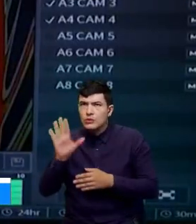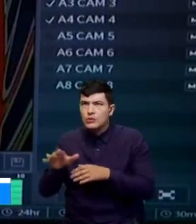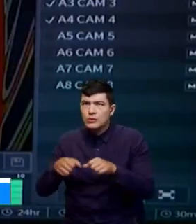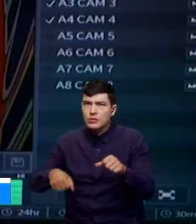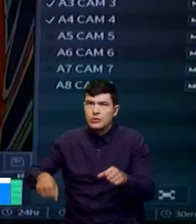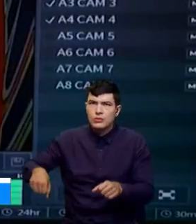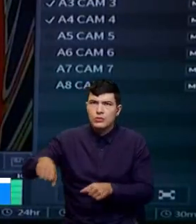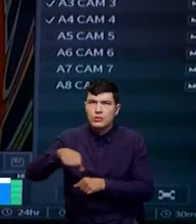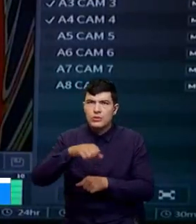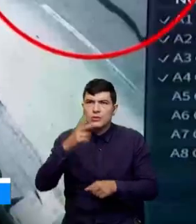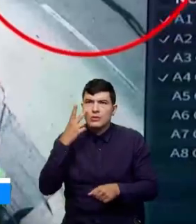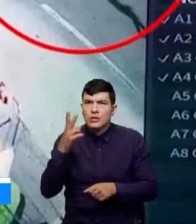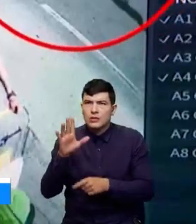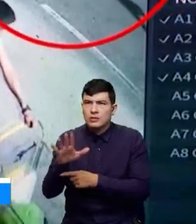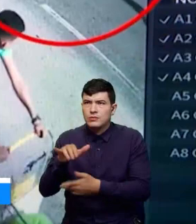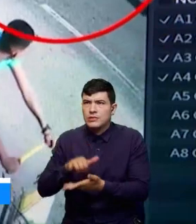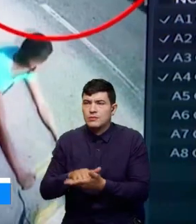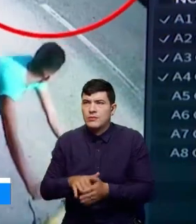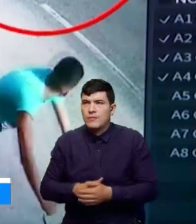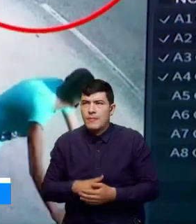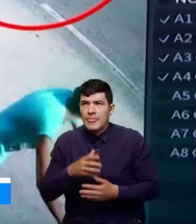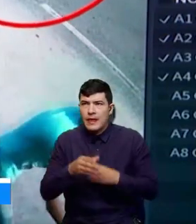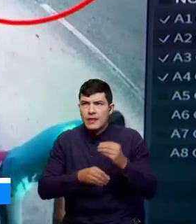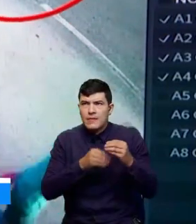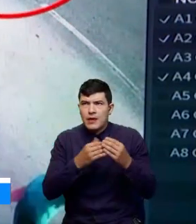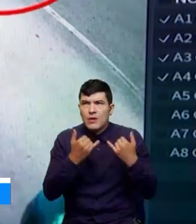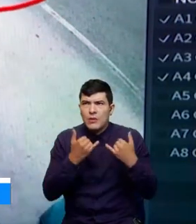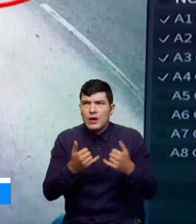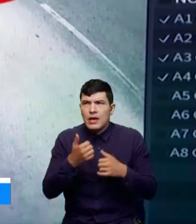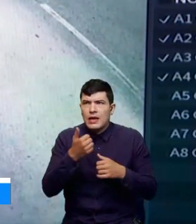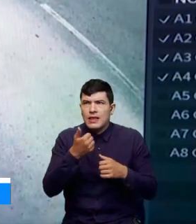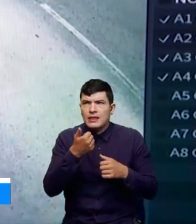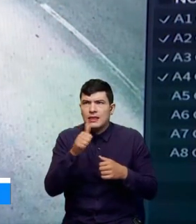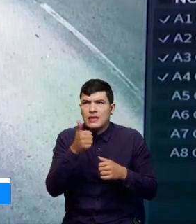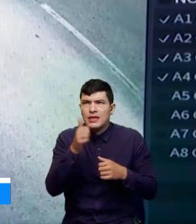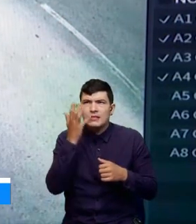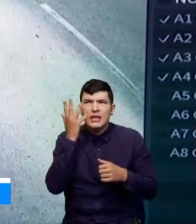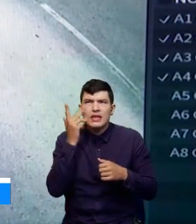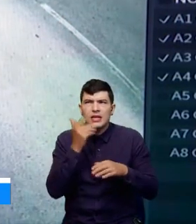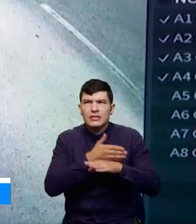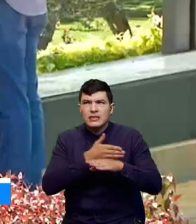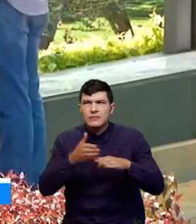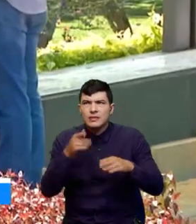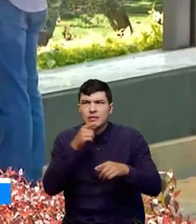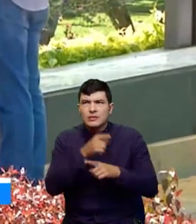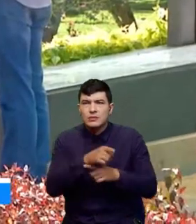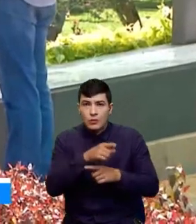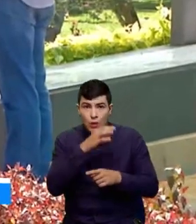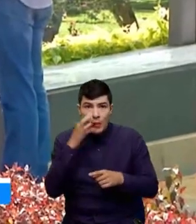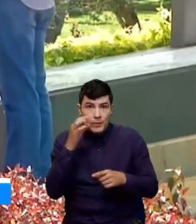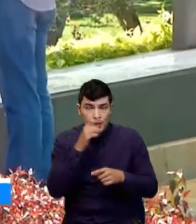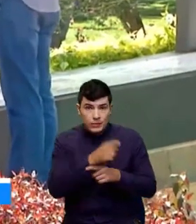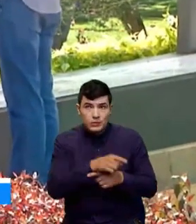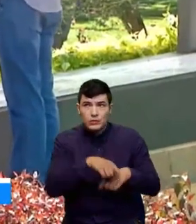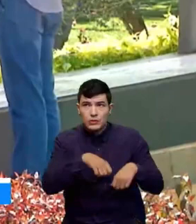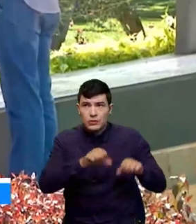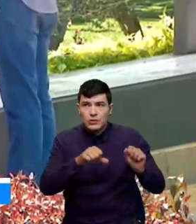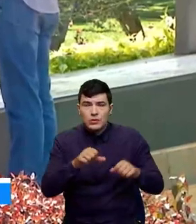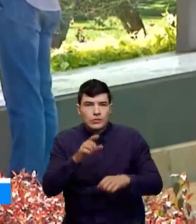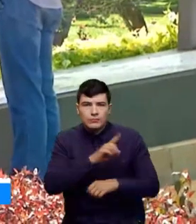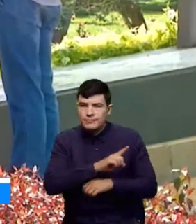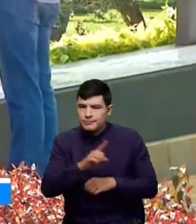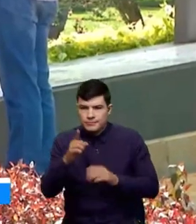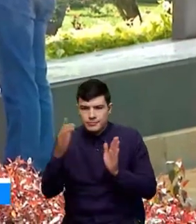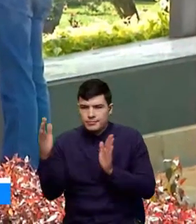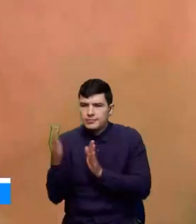hacia como hacia el andén a la fecha diez días después de ocurrido el accidente el hombre que conducía la moto no se ha